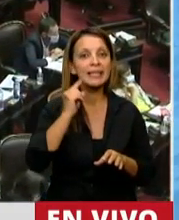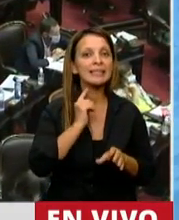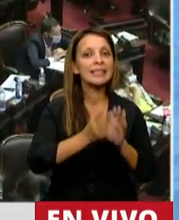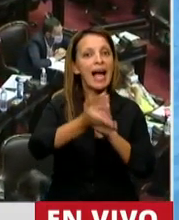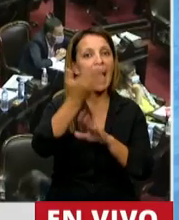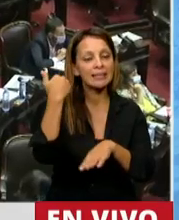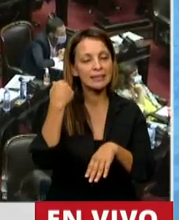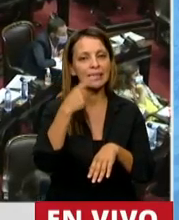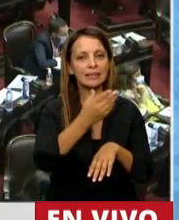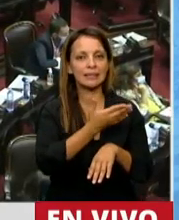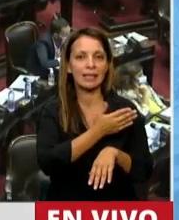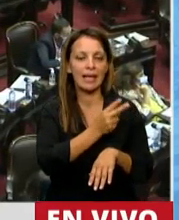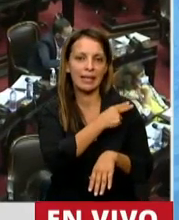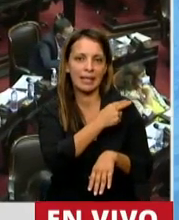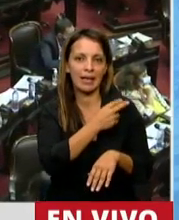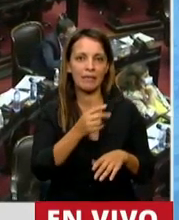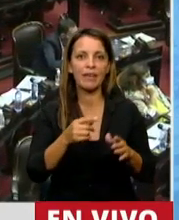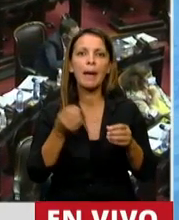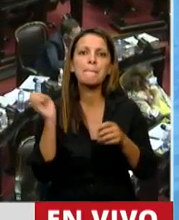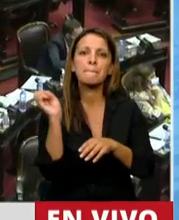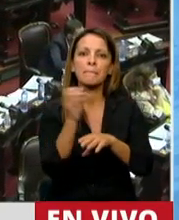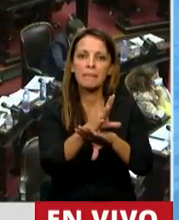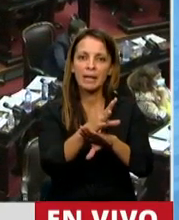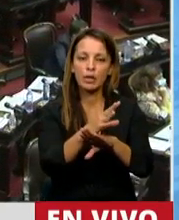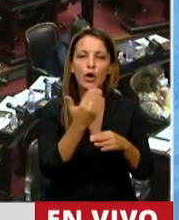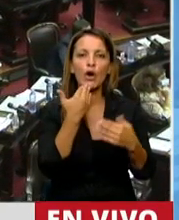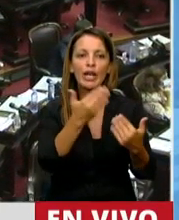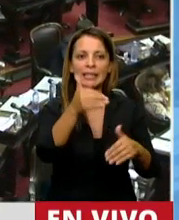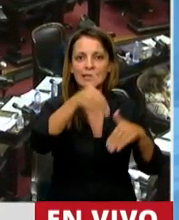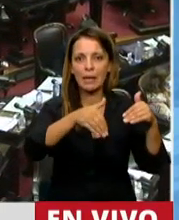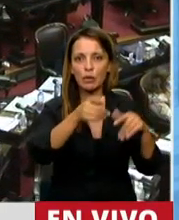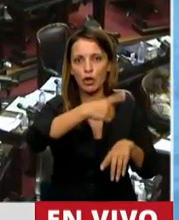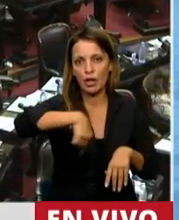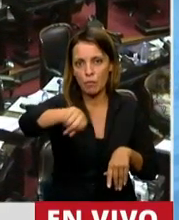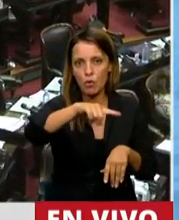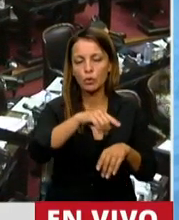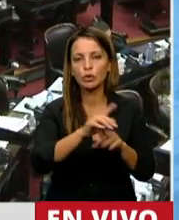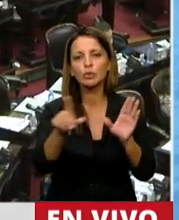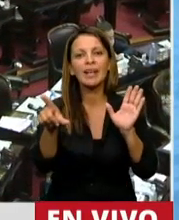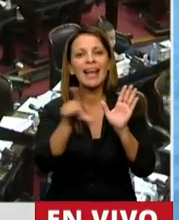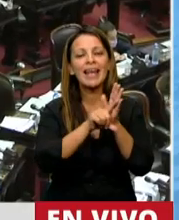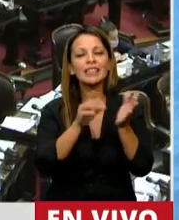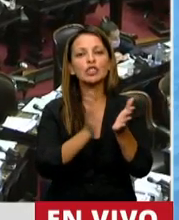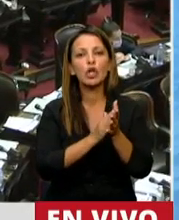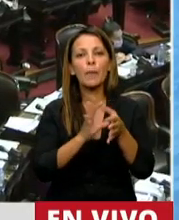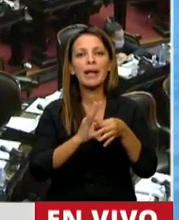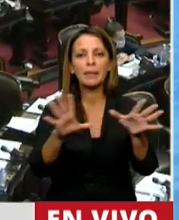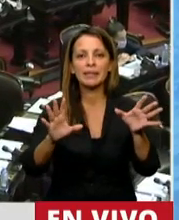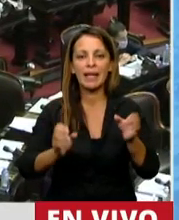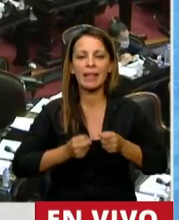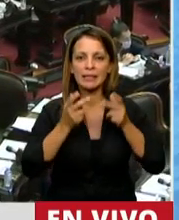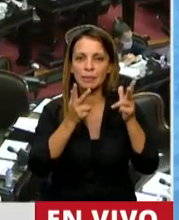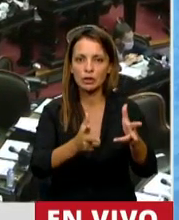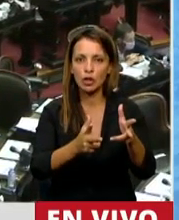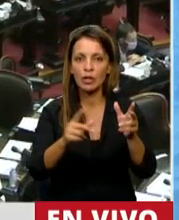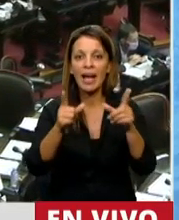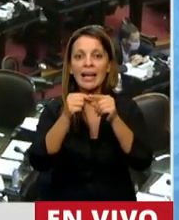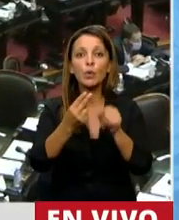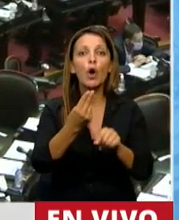Aires envió e hizo aprobar, con el voto de muchos y muchas que están aquí hoy sentados, una ley de libertad de expresión que en su artículo 11